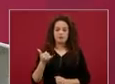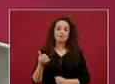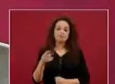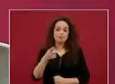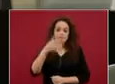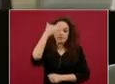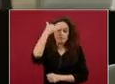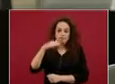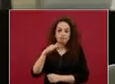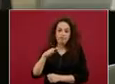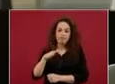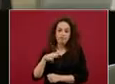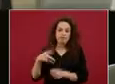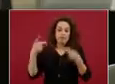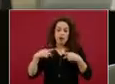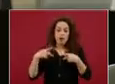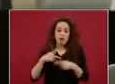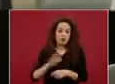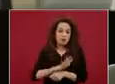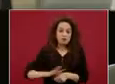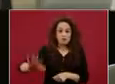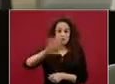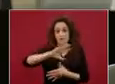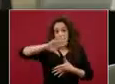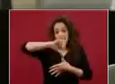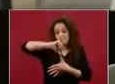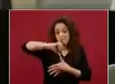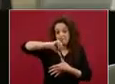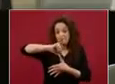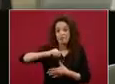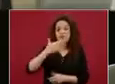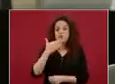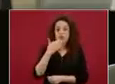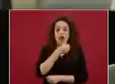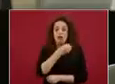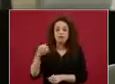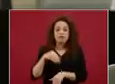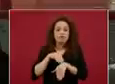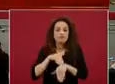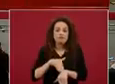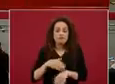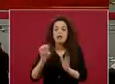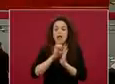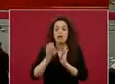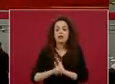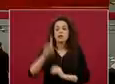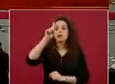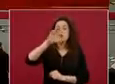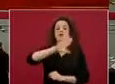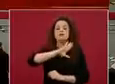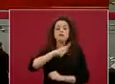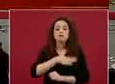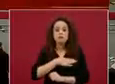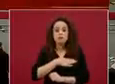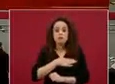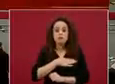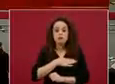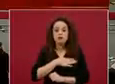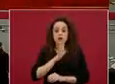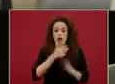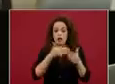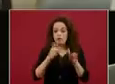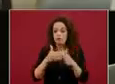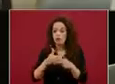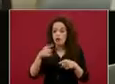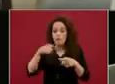pues somos más desordenados? Está el caso de España, que cuando abrieron, pues empezaron a tener rebrotes